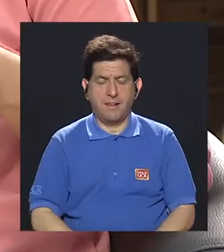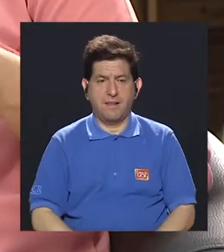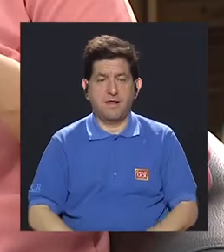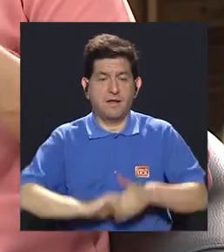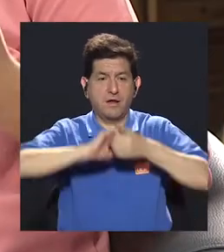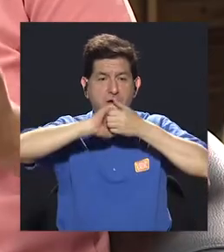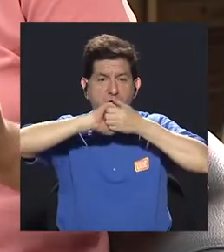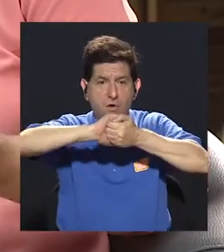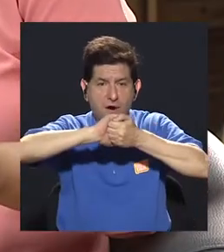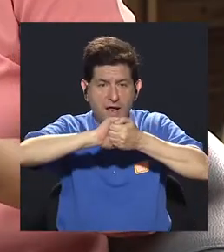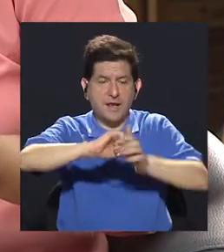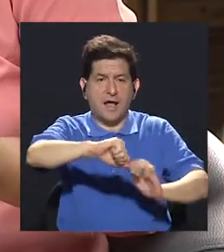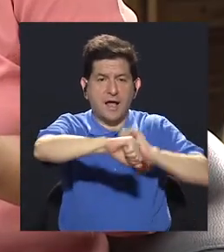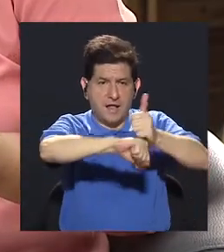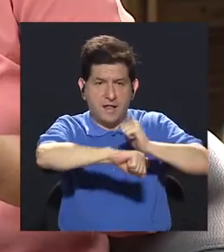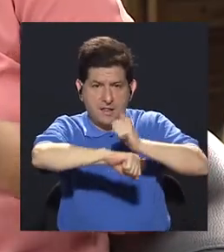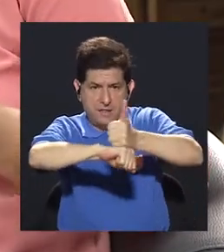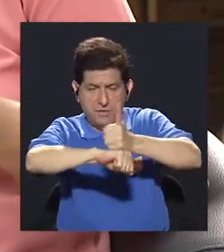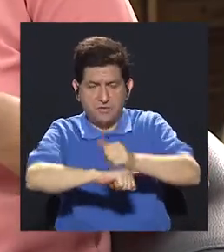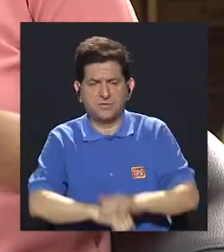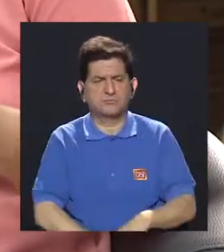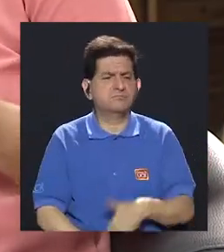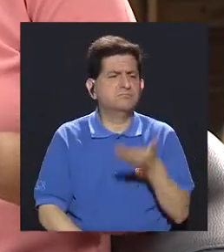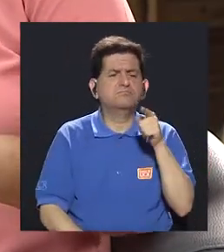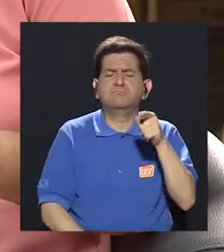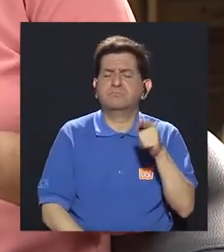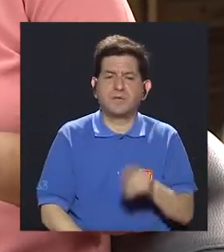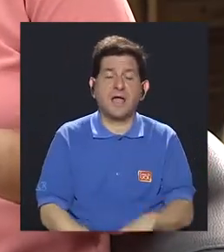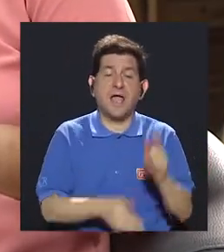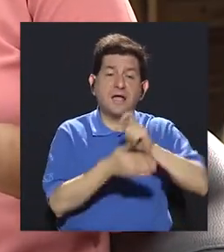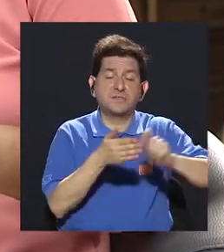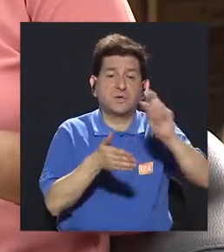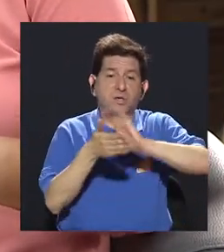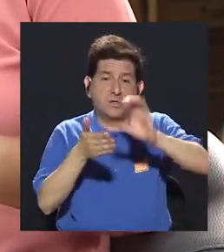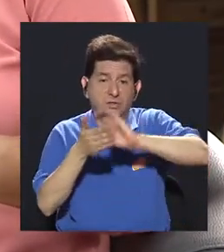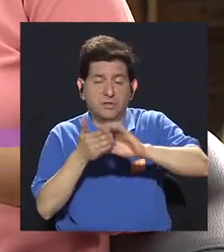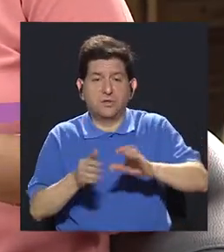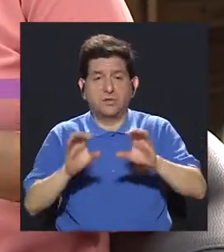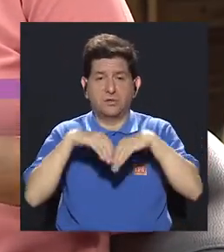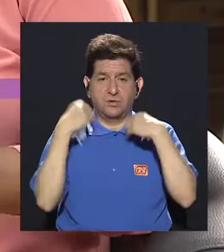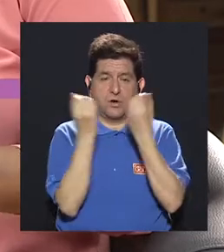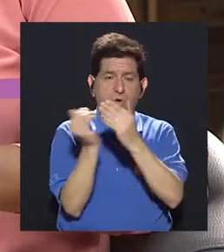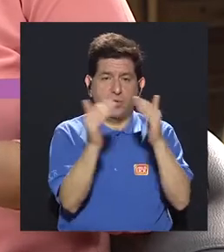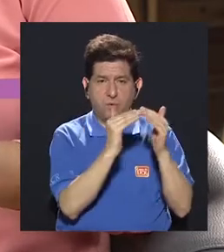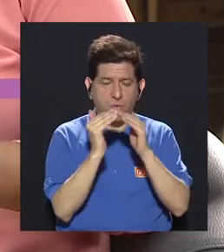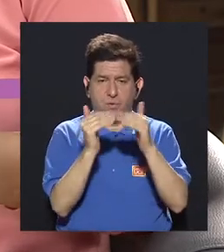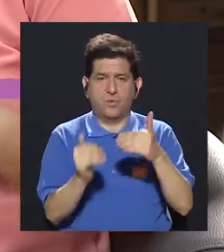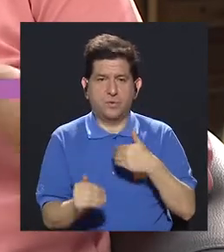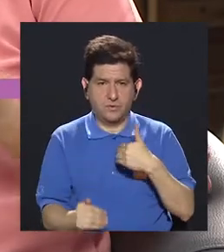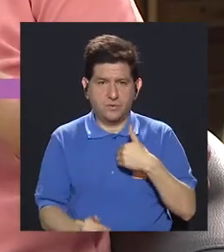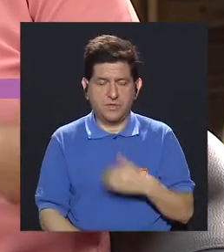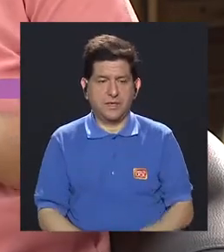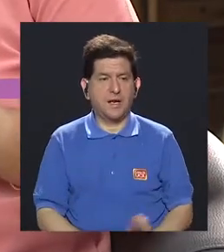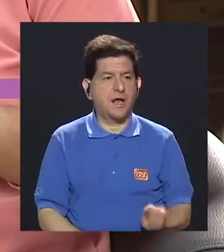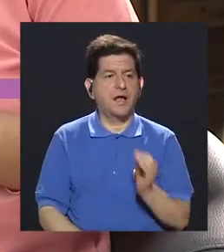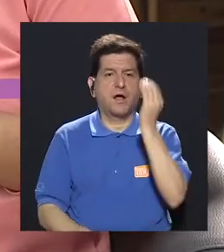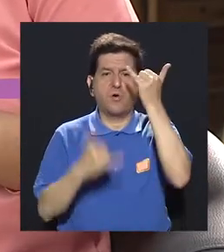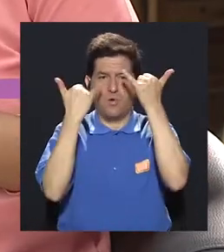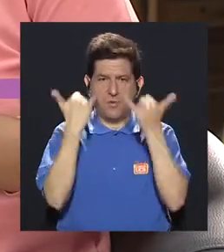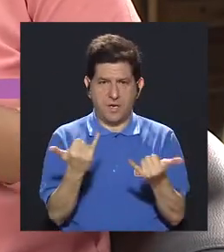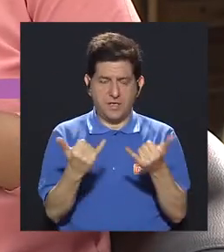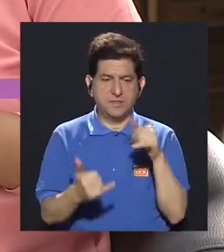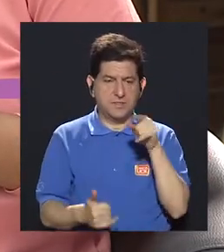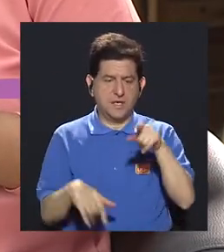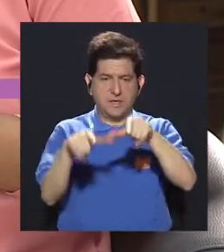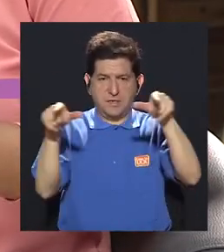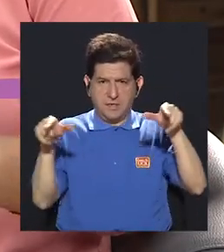de aliados implementadores. Les llamamos así a escuelas, colegios, organizaciones comunitarias que tienen a los adolescentes